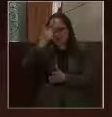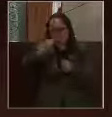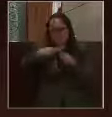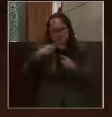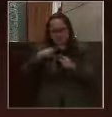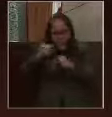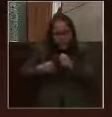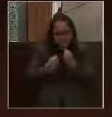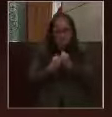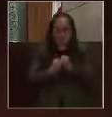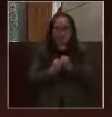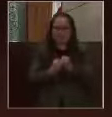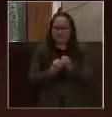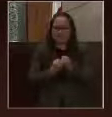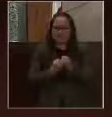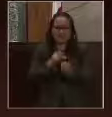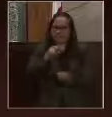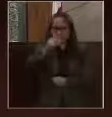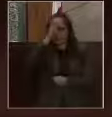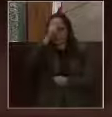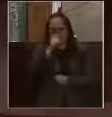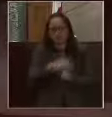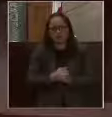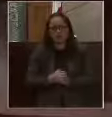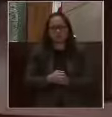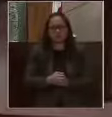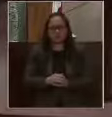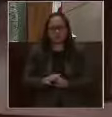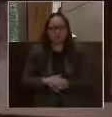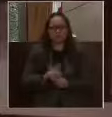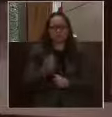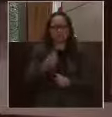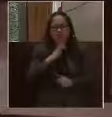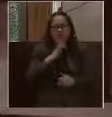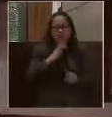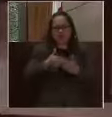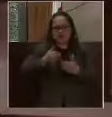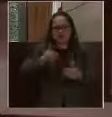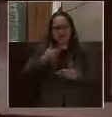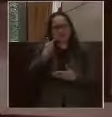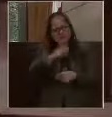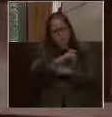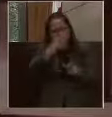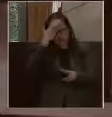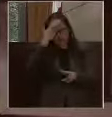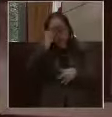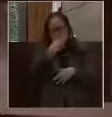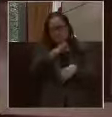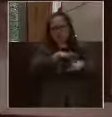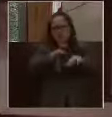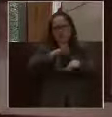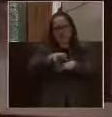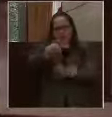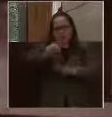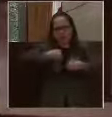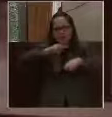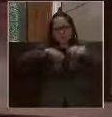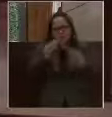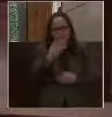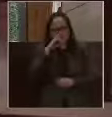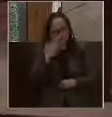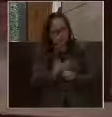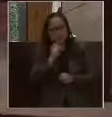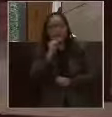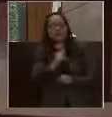encuentran en el proyecto de sentencia. Esto, por supuesto, con pleno reconocimiento a la labor profesional del ponente. A mi